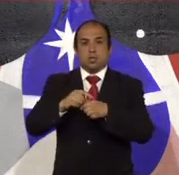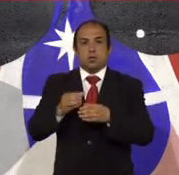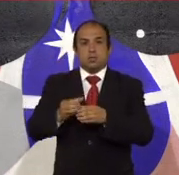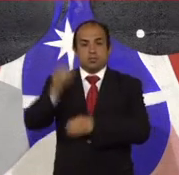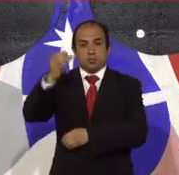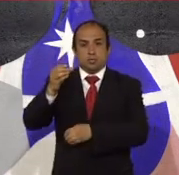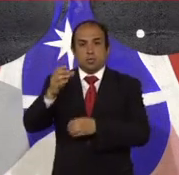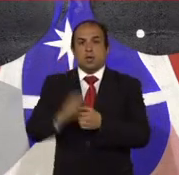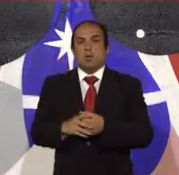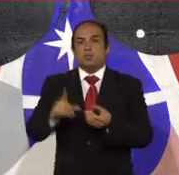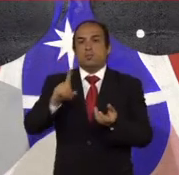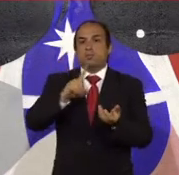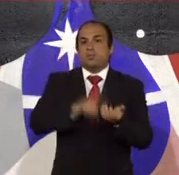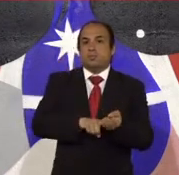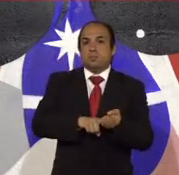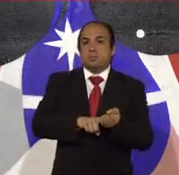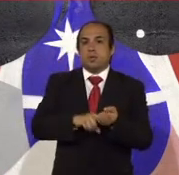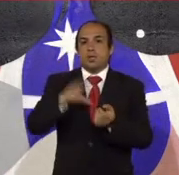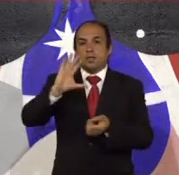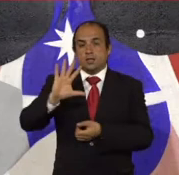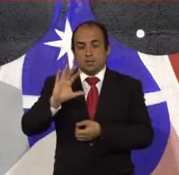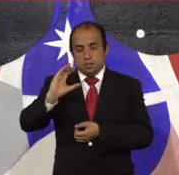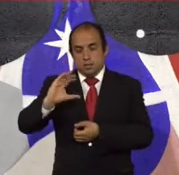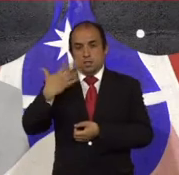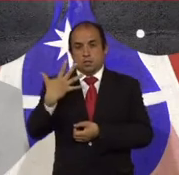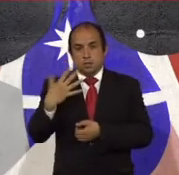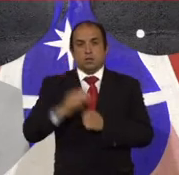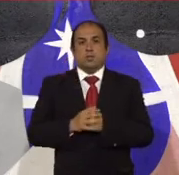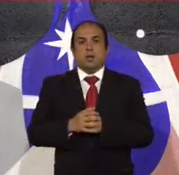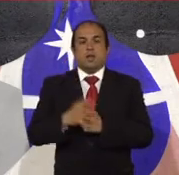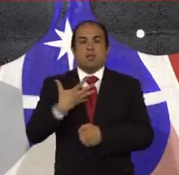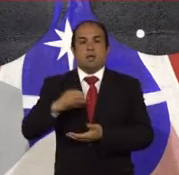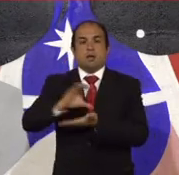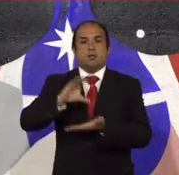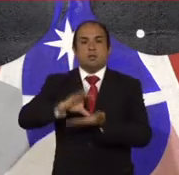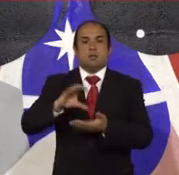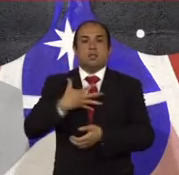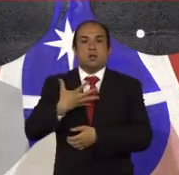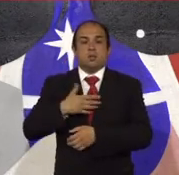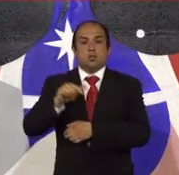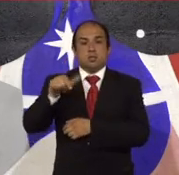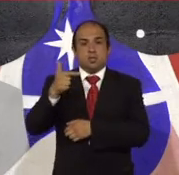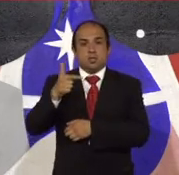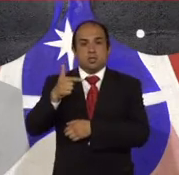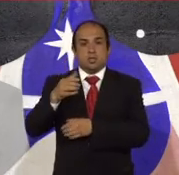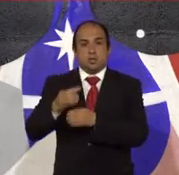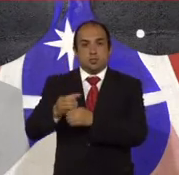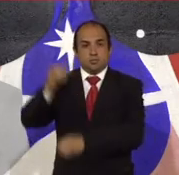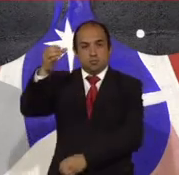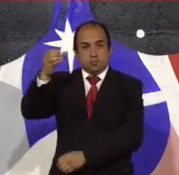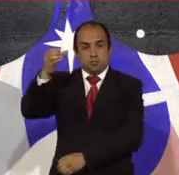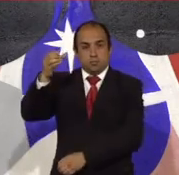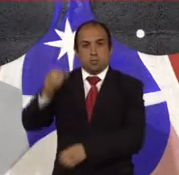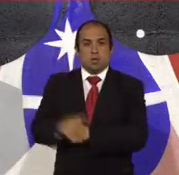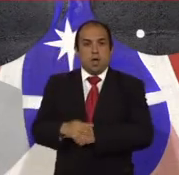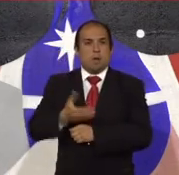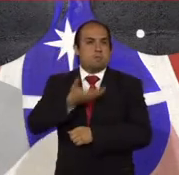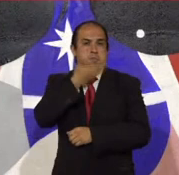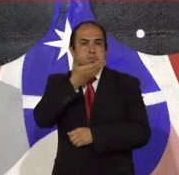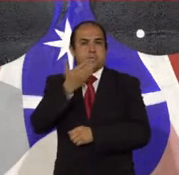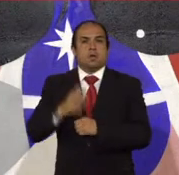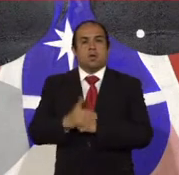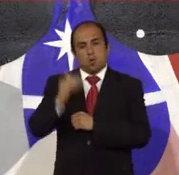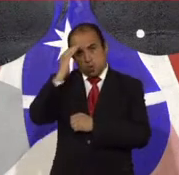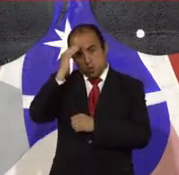propia del C5 que se encuentra en la colonia. Tenemos 17 postes, de los postes tradicionales que ya conocen